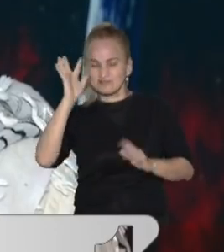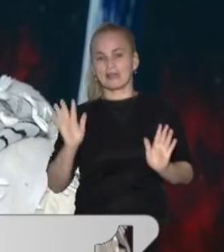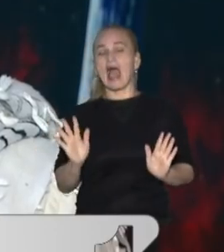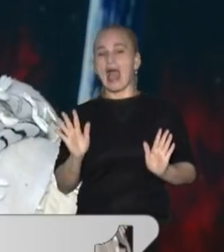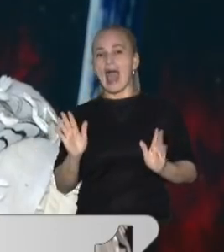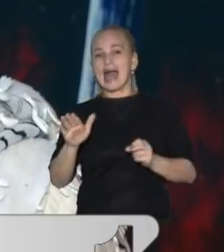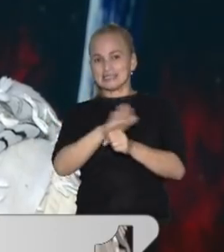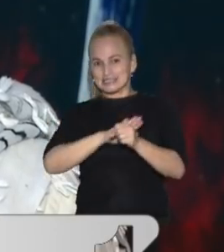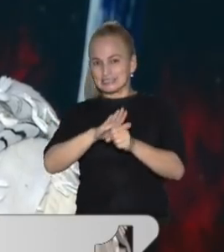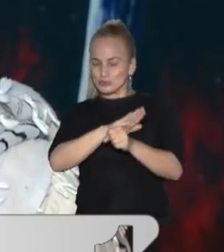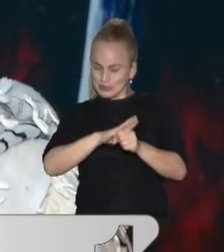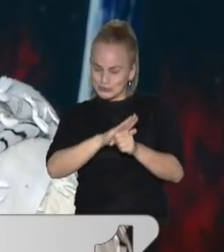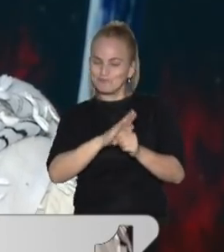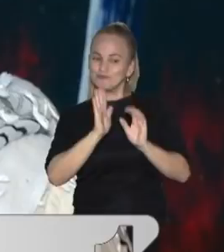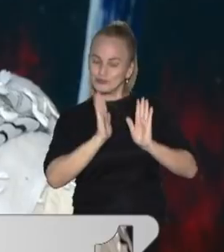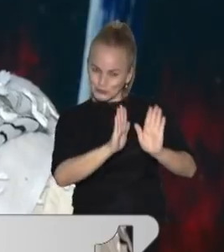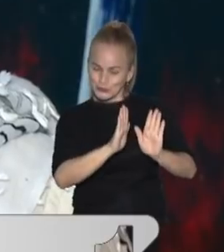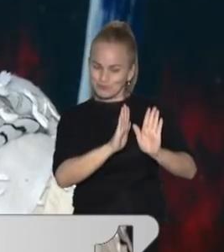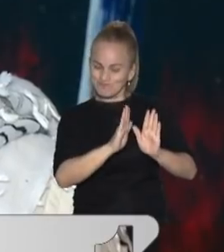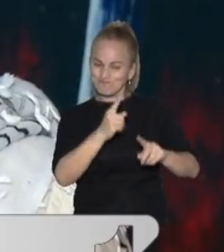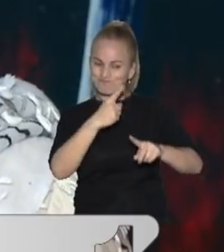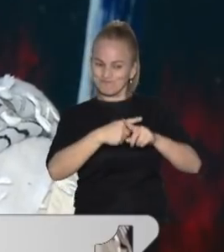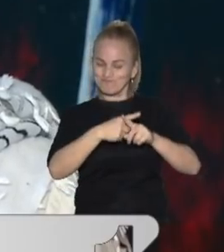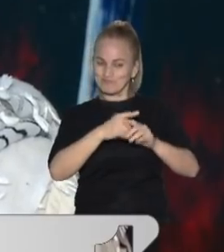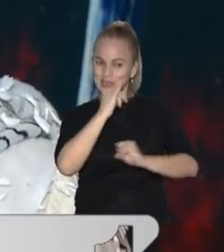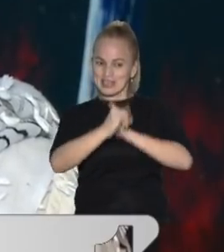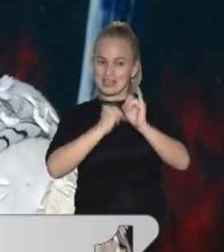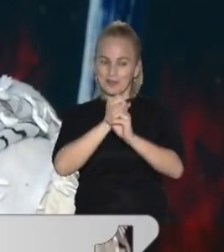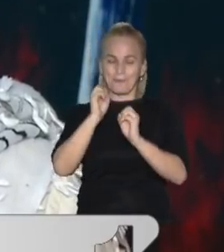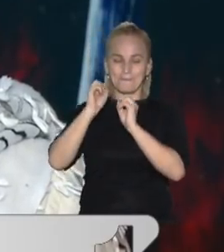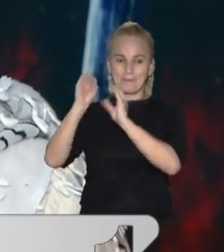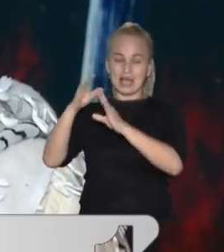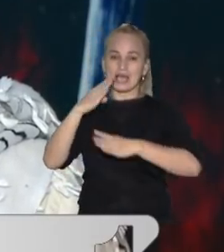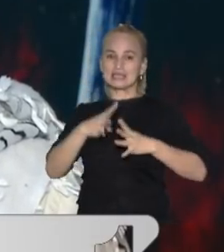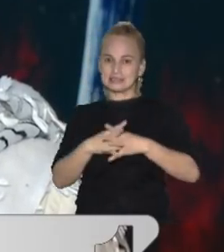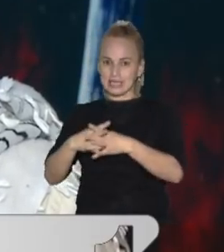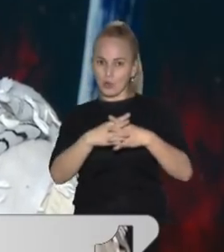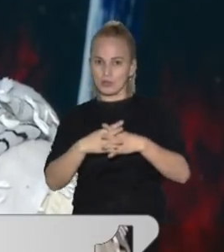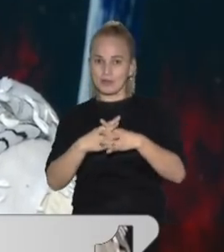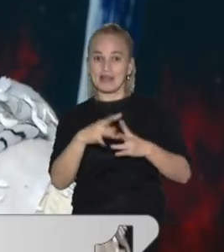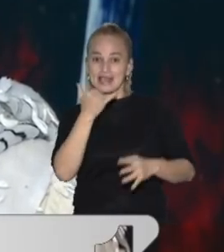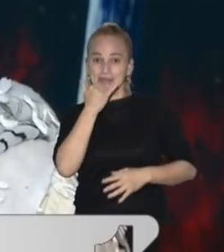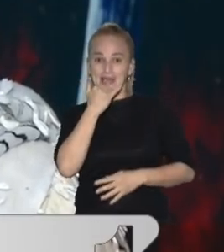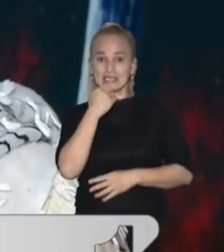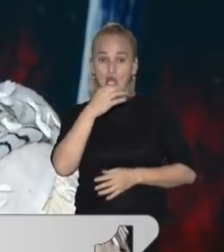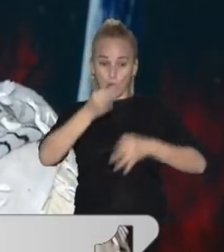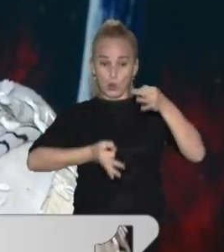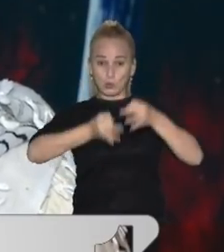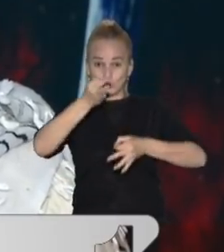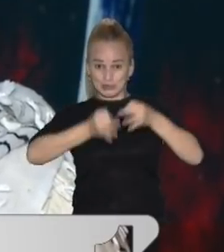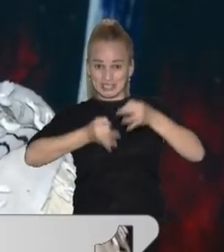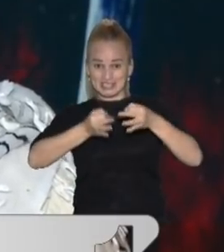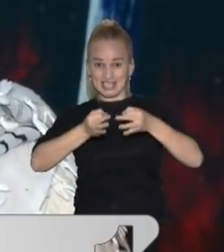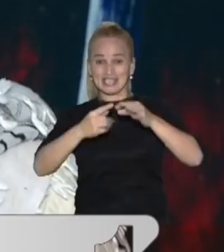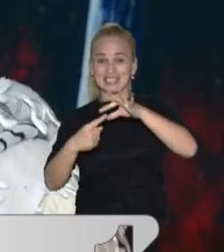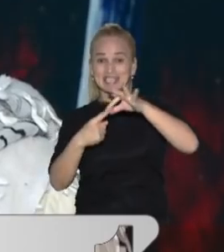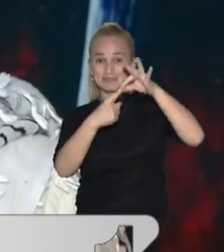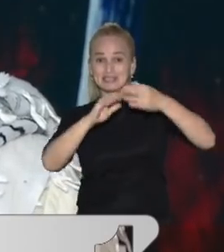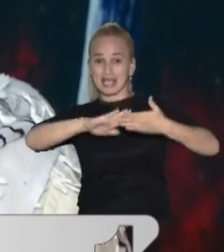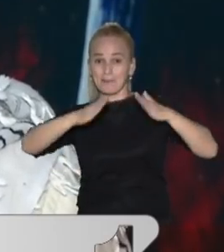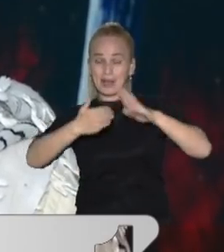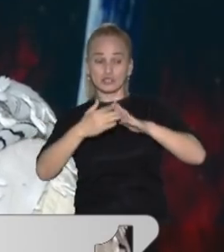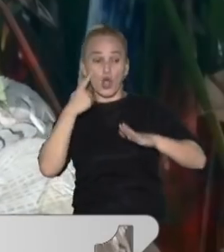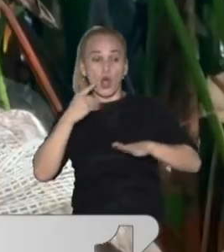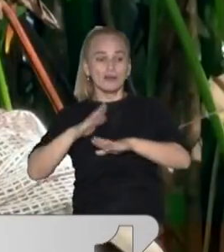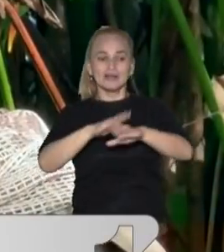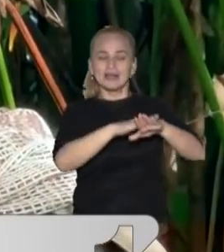este caso fue pedido en extradición, pero no pudo ser enviado a Estados Unidos por una polémica decisión de la Justicia Especial para la Paz, que además ordenó su